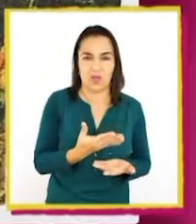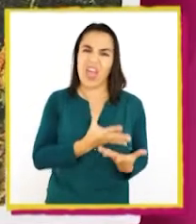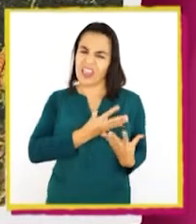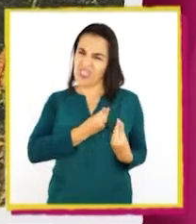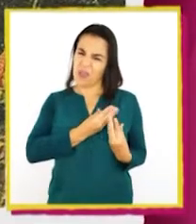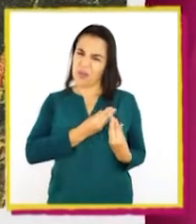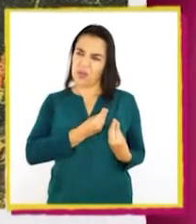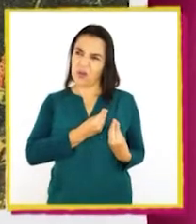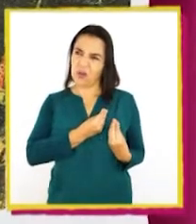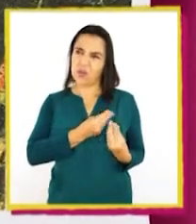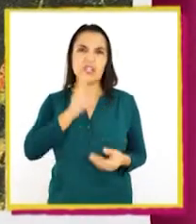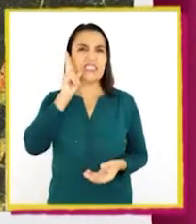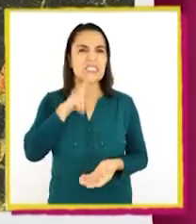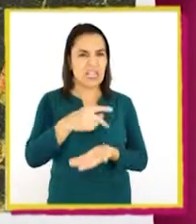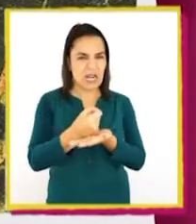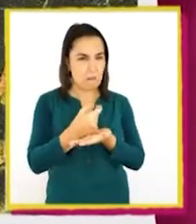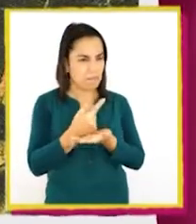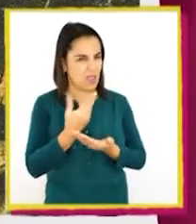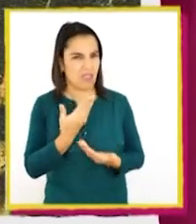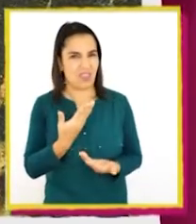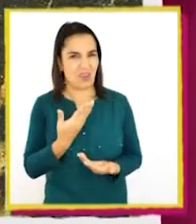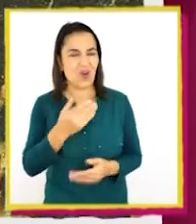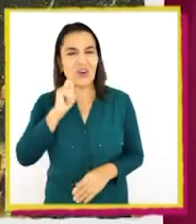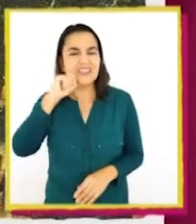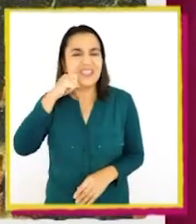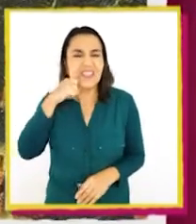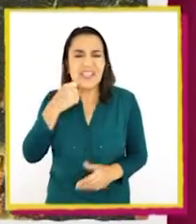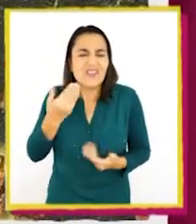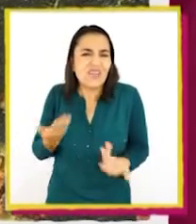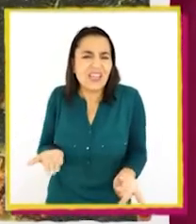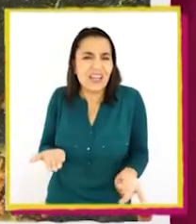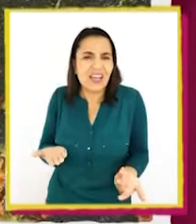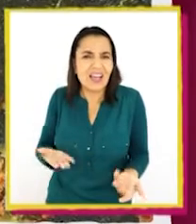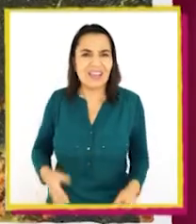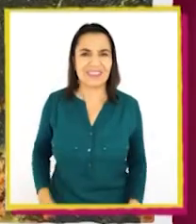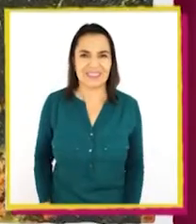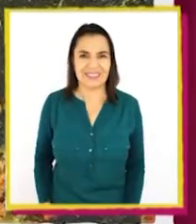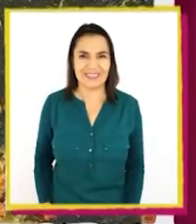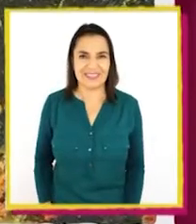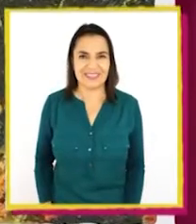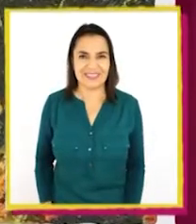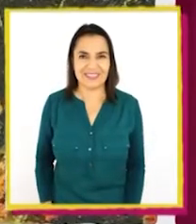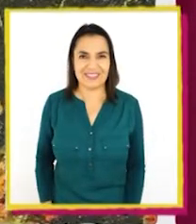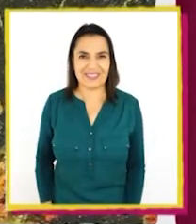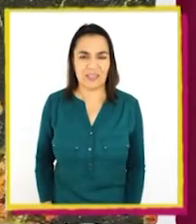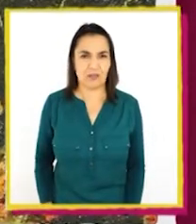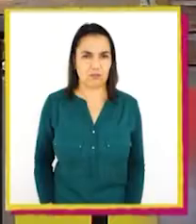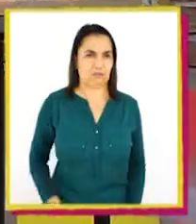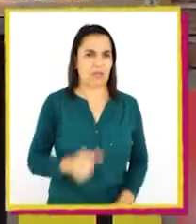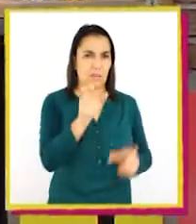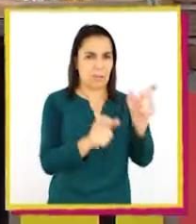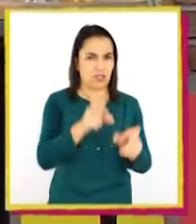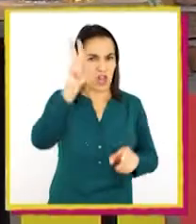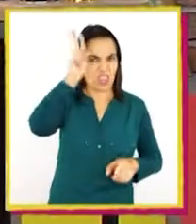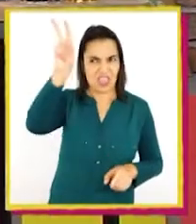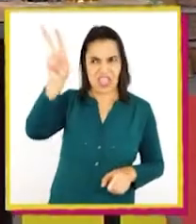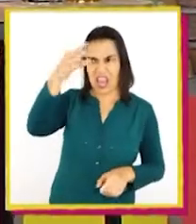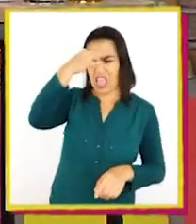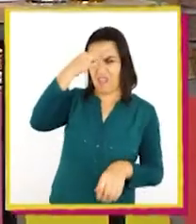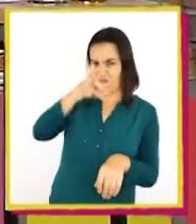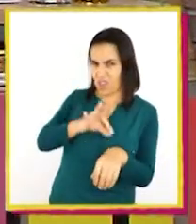¿Temerosos? ¿Sin remedio? ¿Qué quiere decir con eso? ¿Acaso los indígenas están